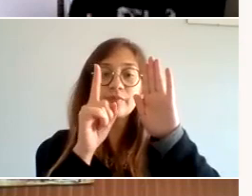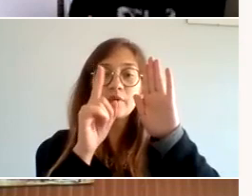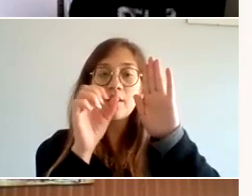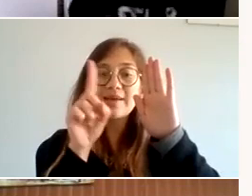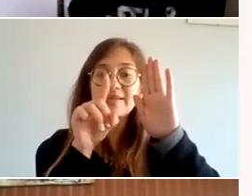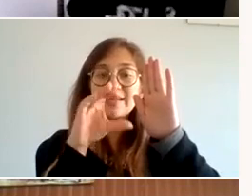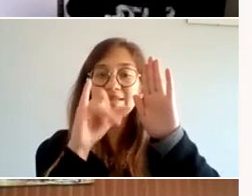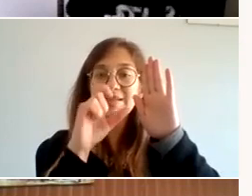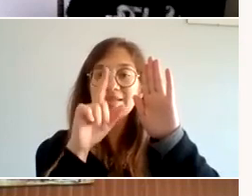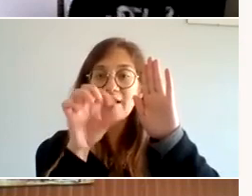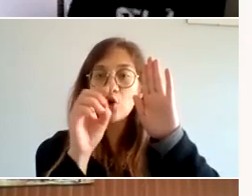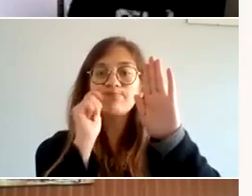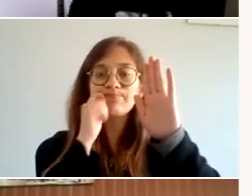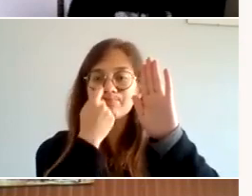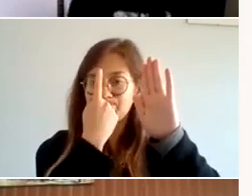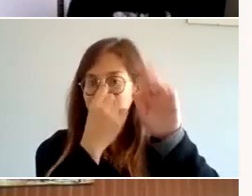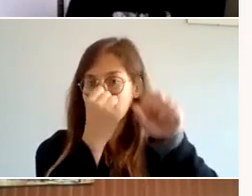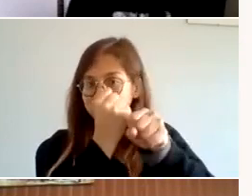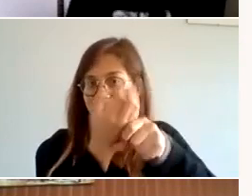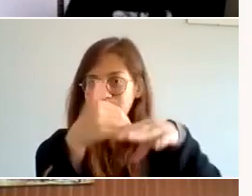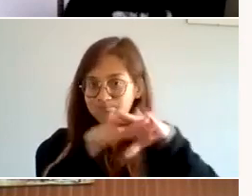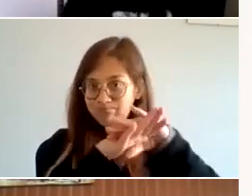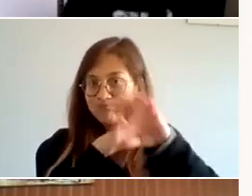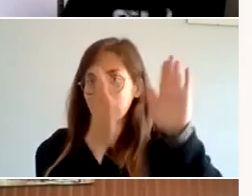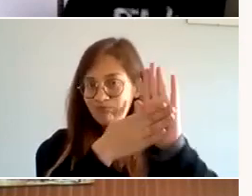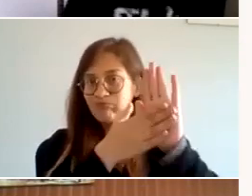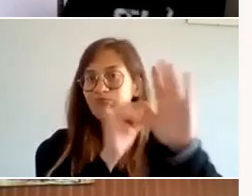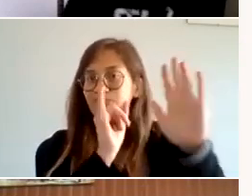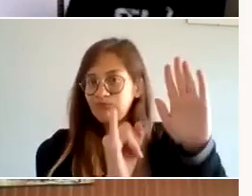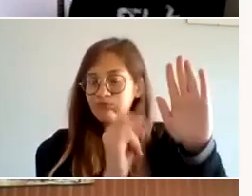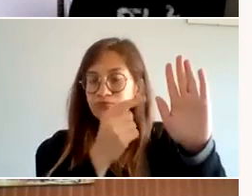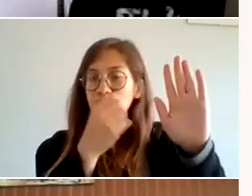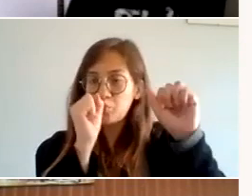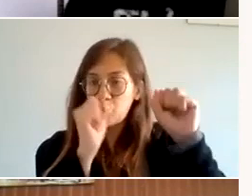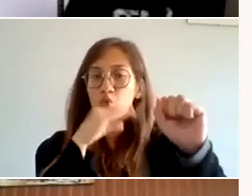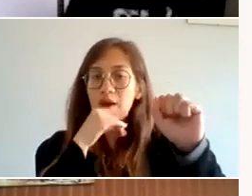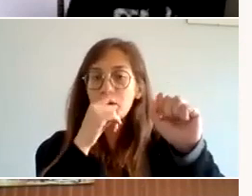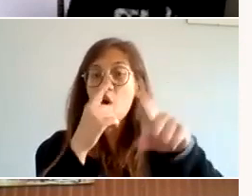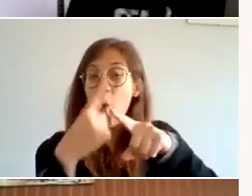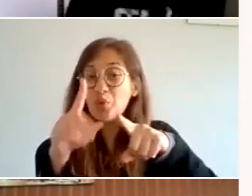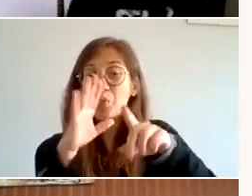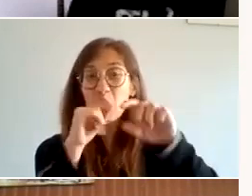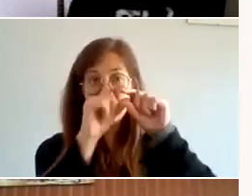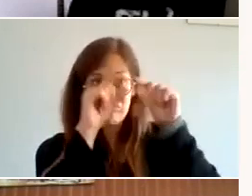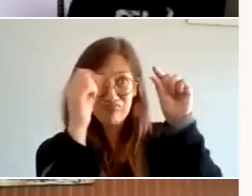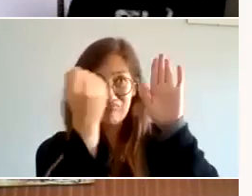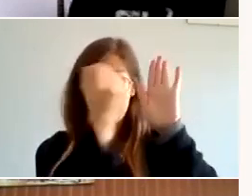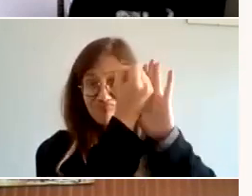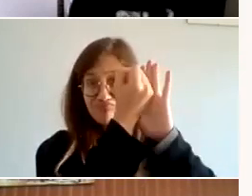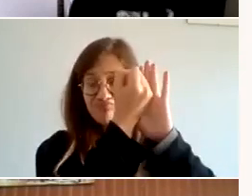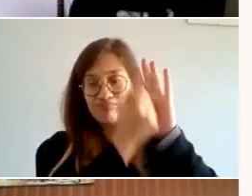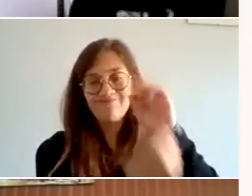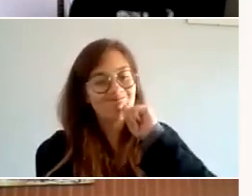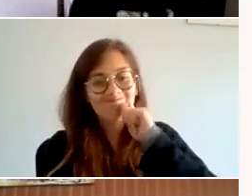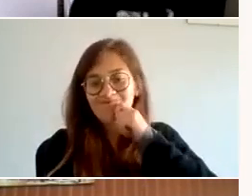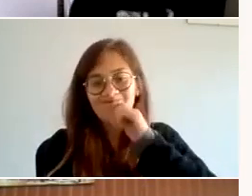por lo tanto tienen un sustento mucho más fuerte para poder buscar. Y ustedes pueden ir buscando aquí, tanto en Google